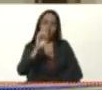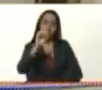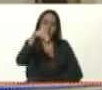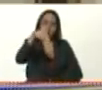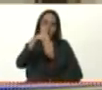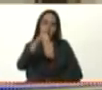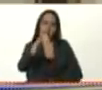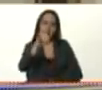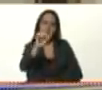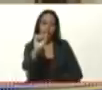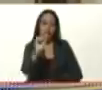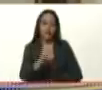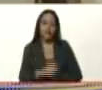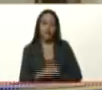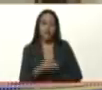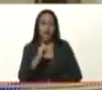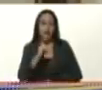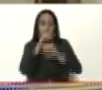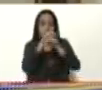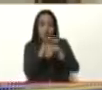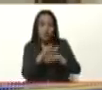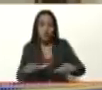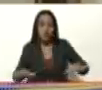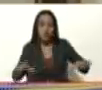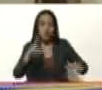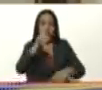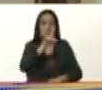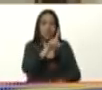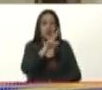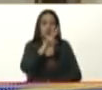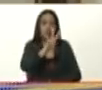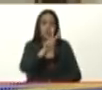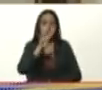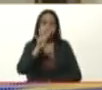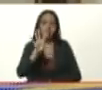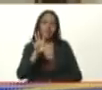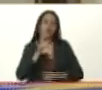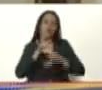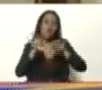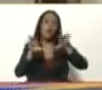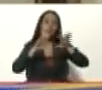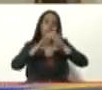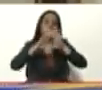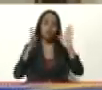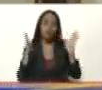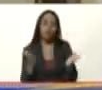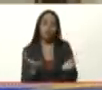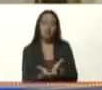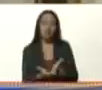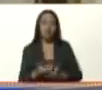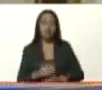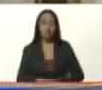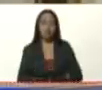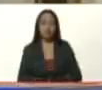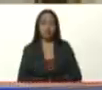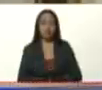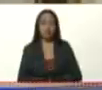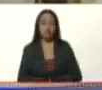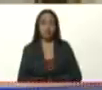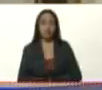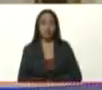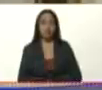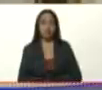En Reino Unido, el primer ministro Boris Johnson dice que es lo peor que le ha pasado